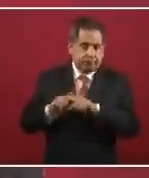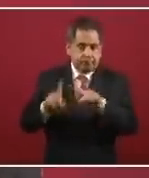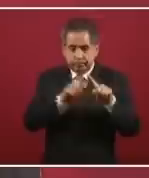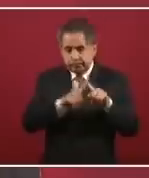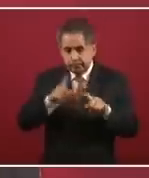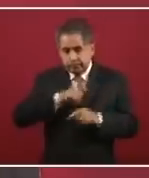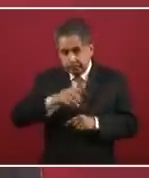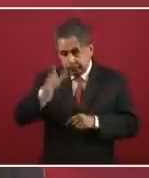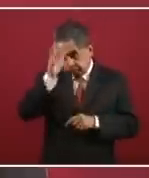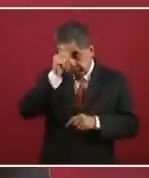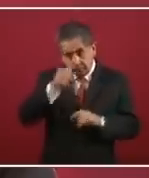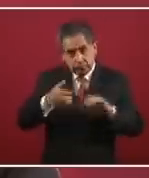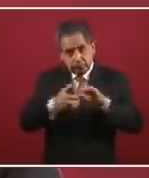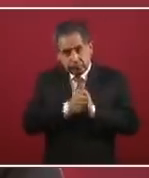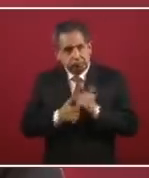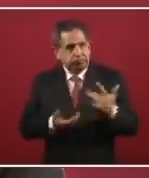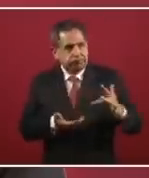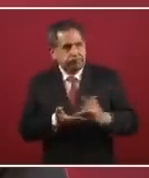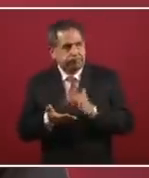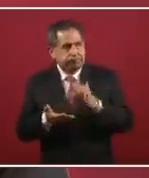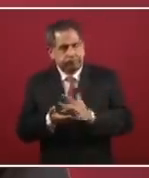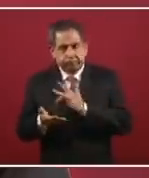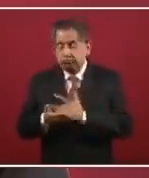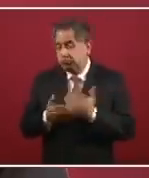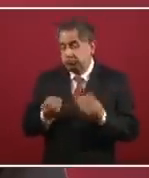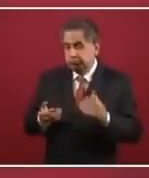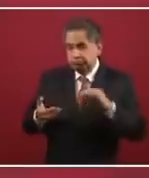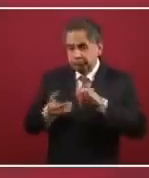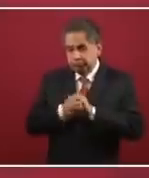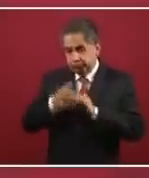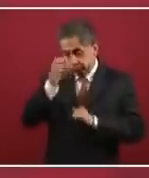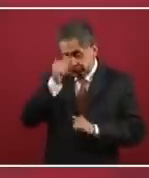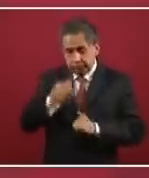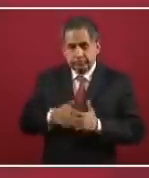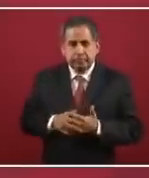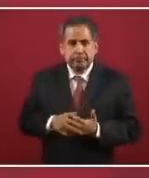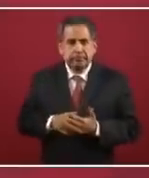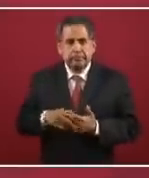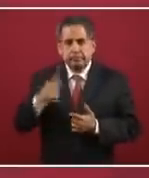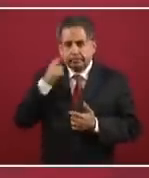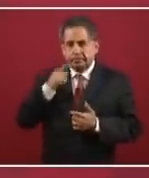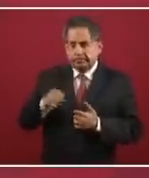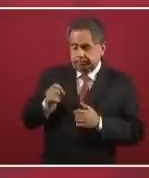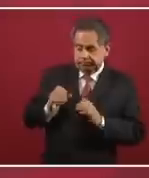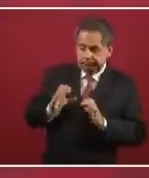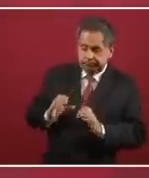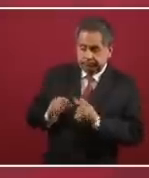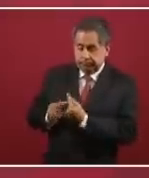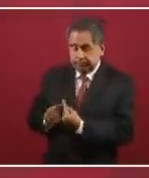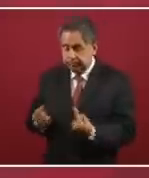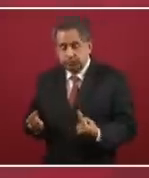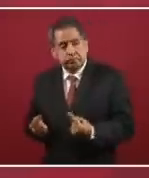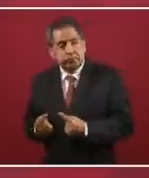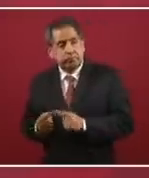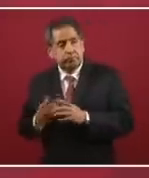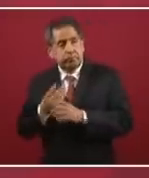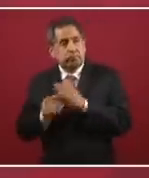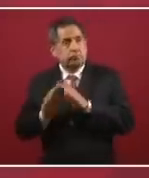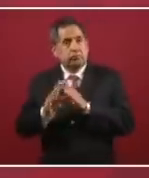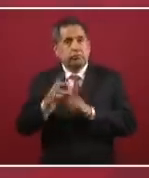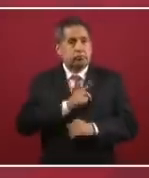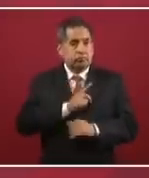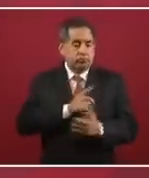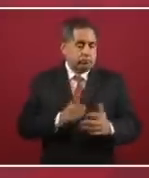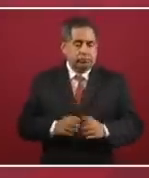de acuerdo, porque nos están apoyando muchísimo, sobre todo para menores no acompañados. Y de parte de